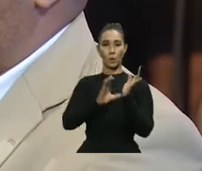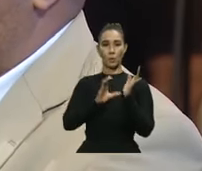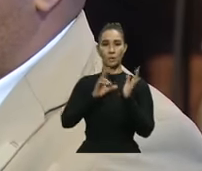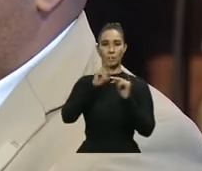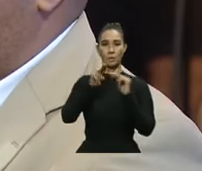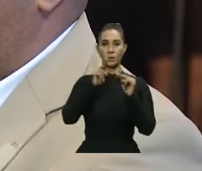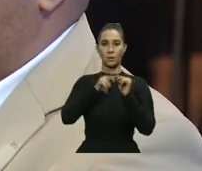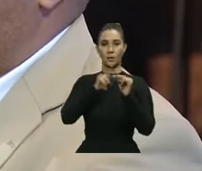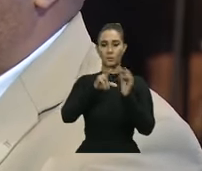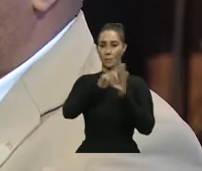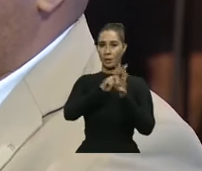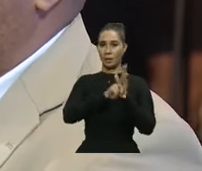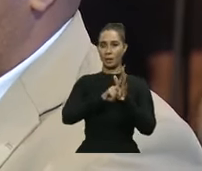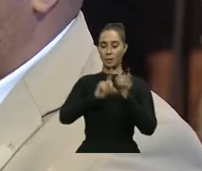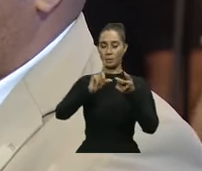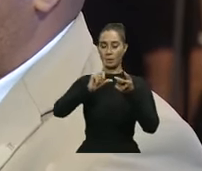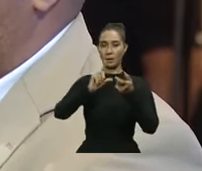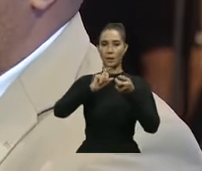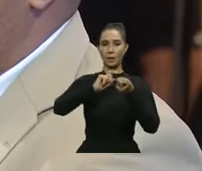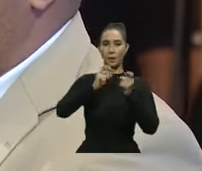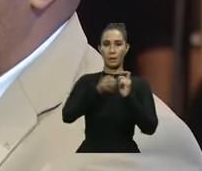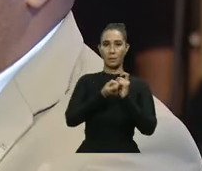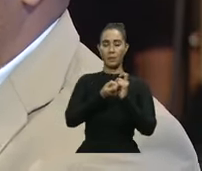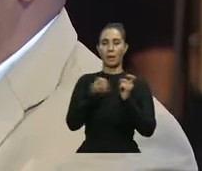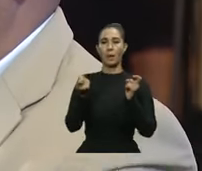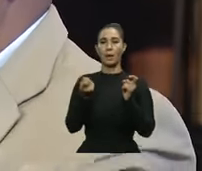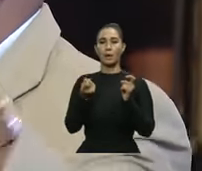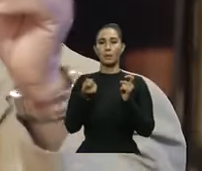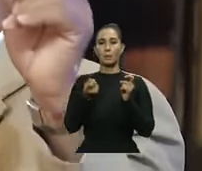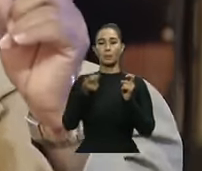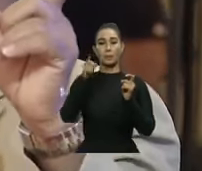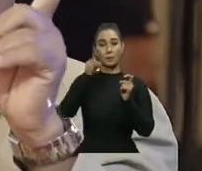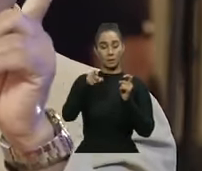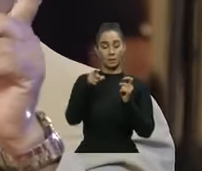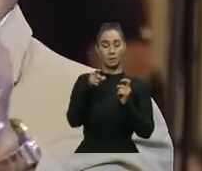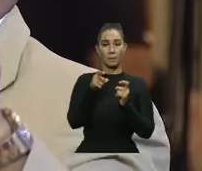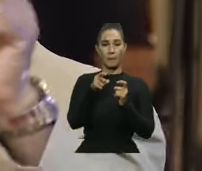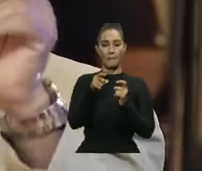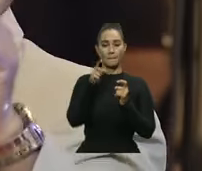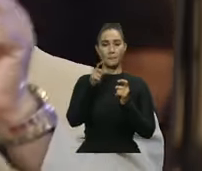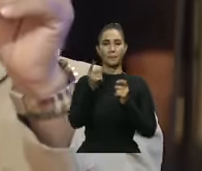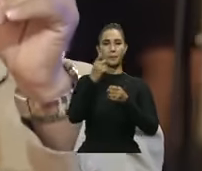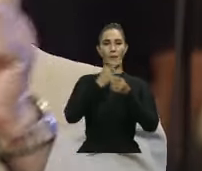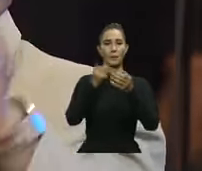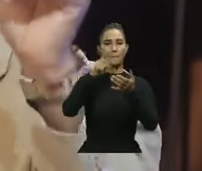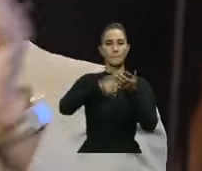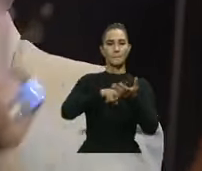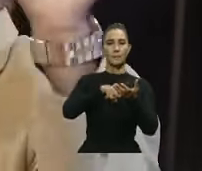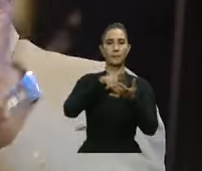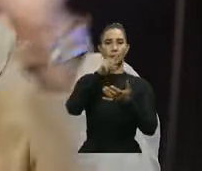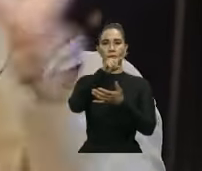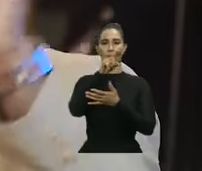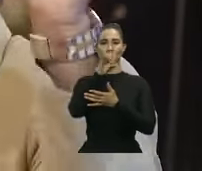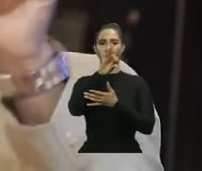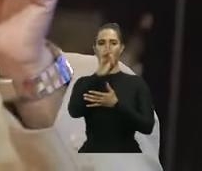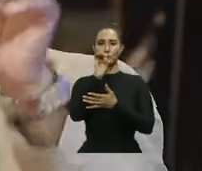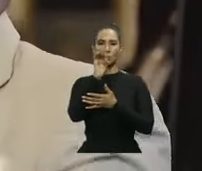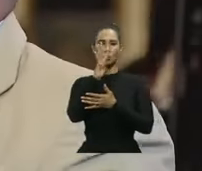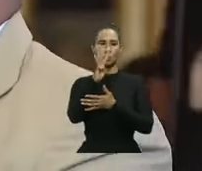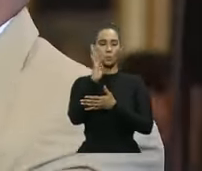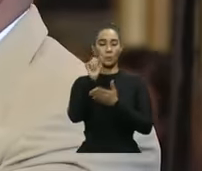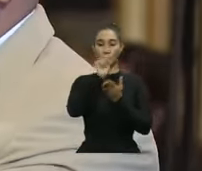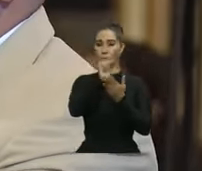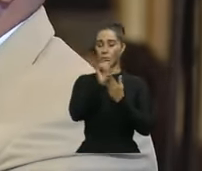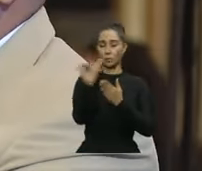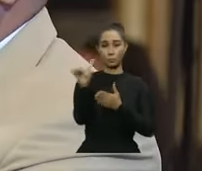para modificar, adelantar este Código de Comercio que data, presidente, desde 1804, por ahí, en esas